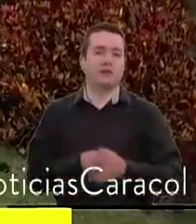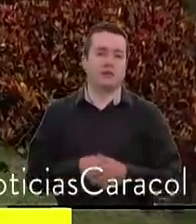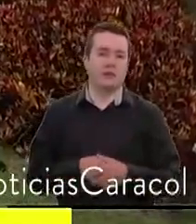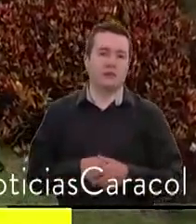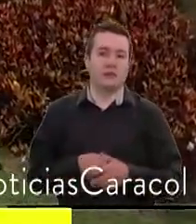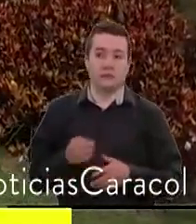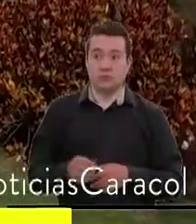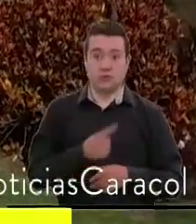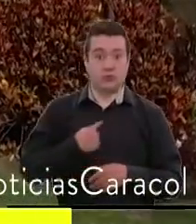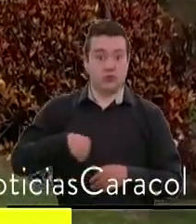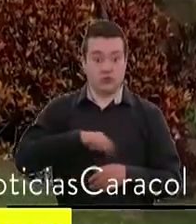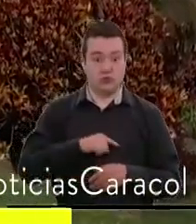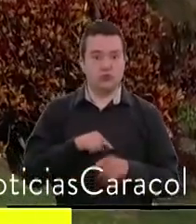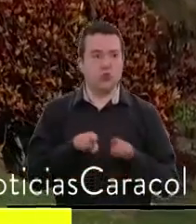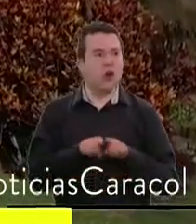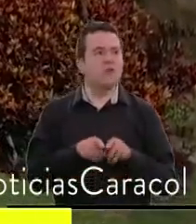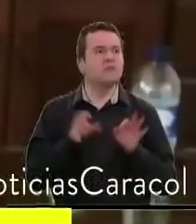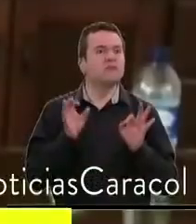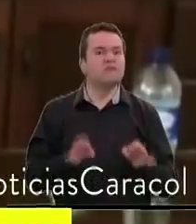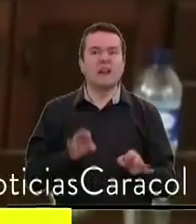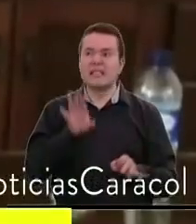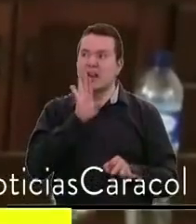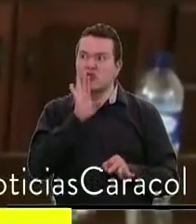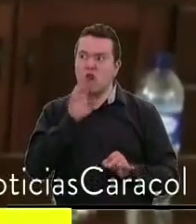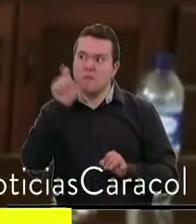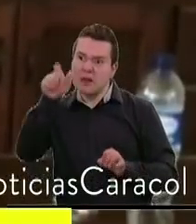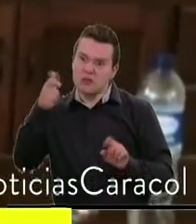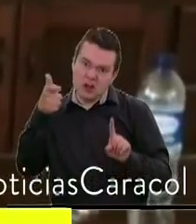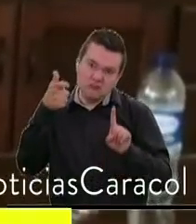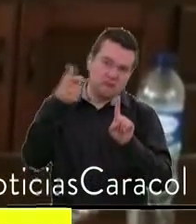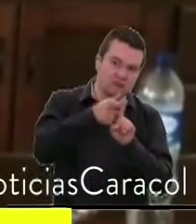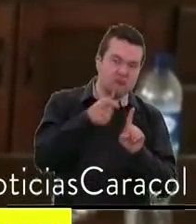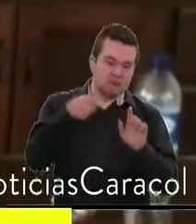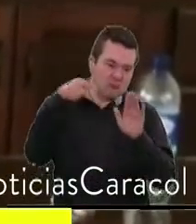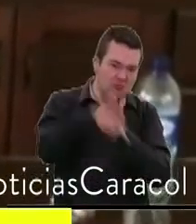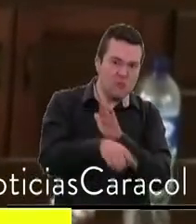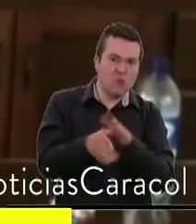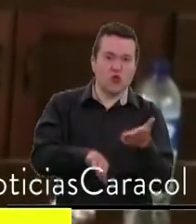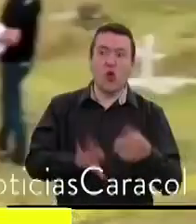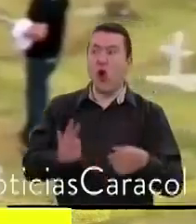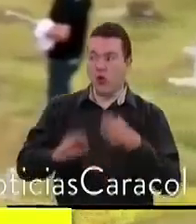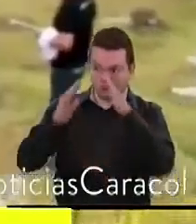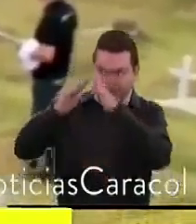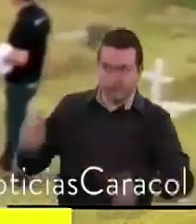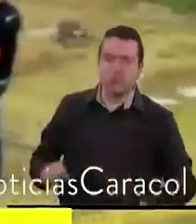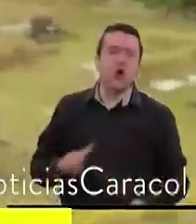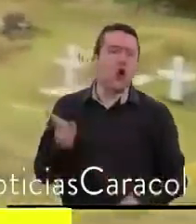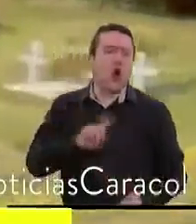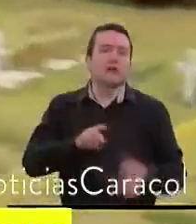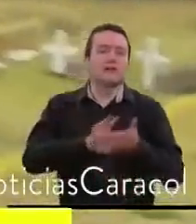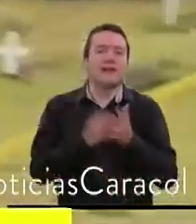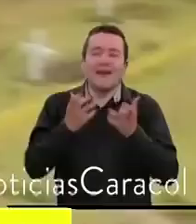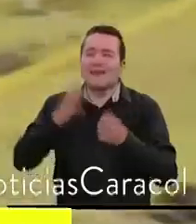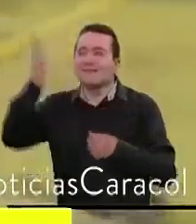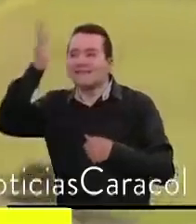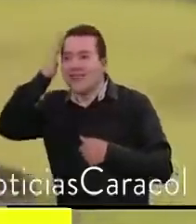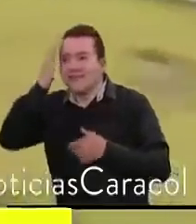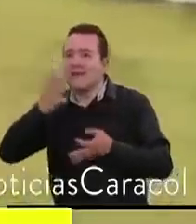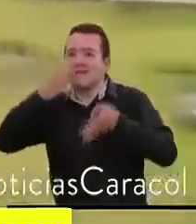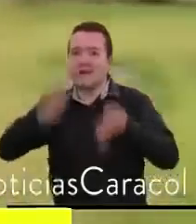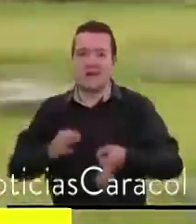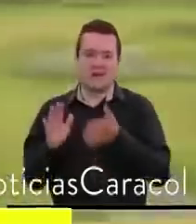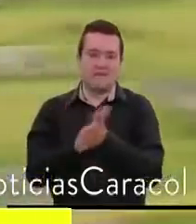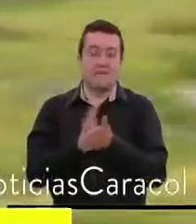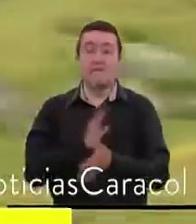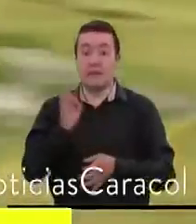buscando victimarios ni venganzas, sino conocer la verdad. En el municipio ya hace presencia una